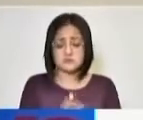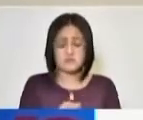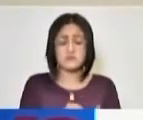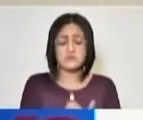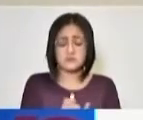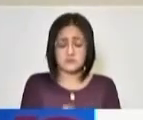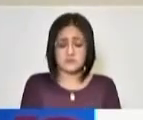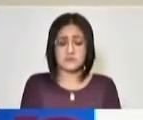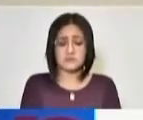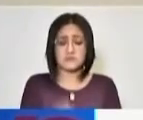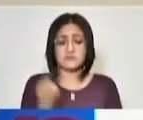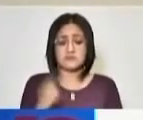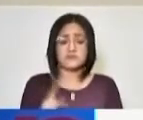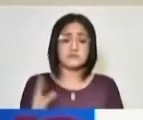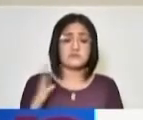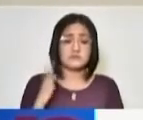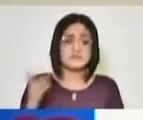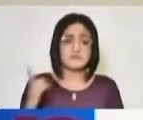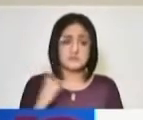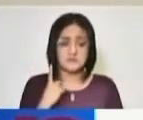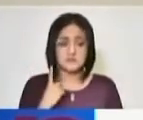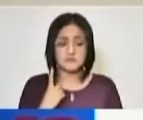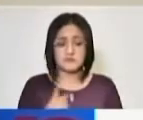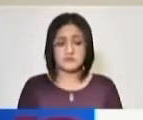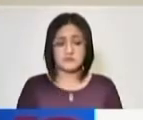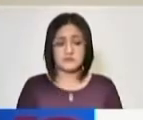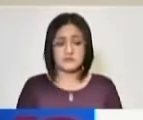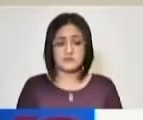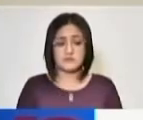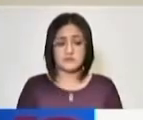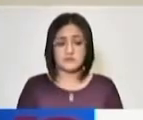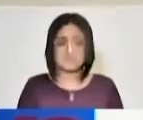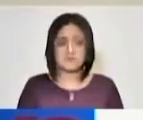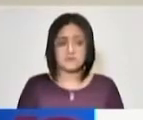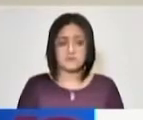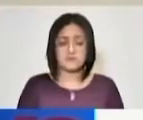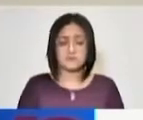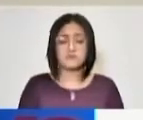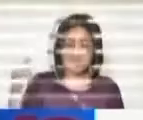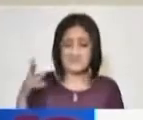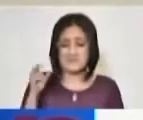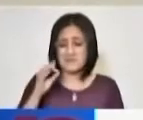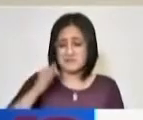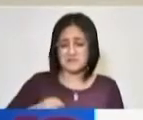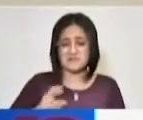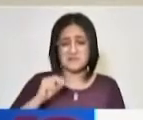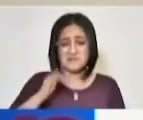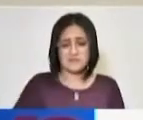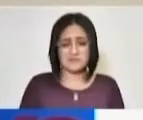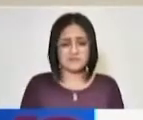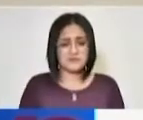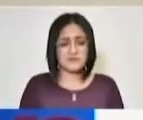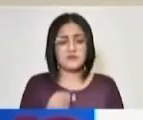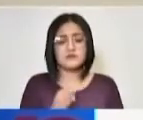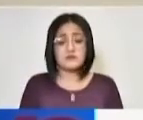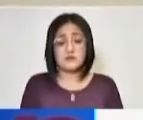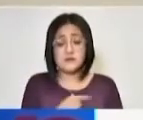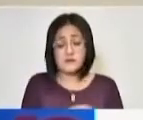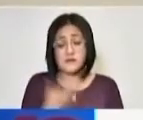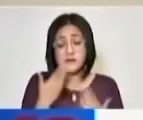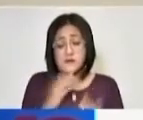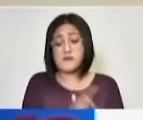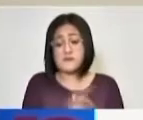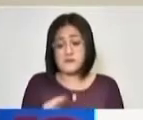del congreso la despenalización del aborto si hubiera habido una sociedad